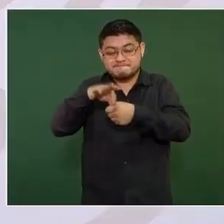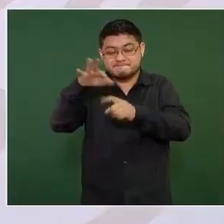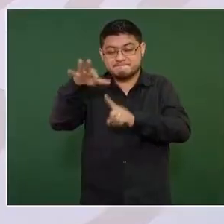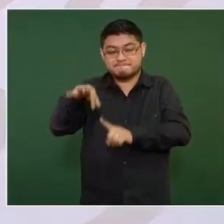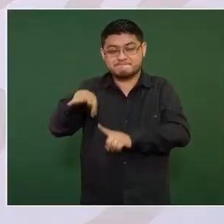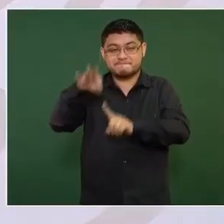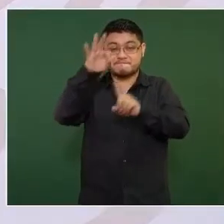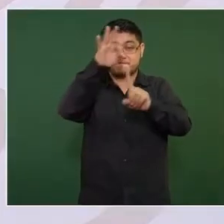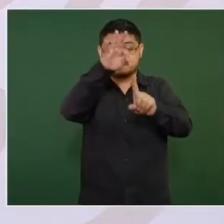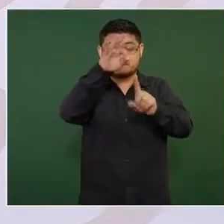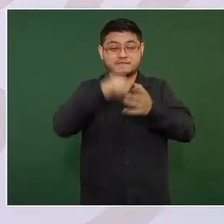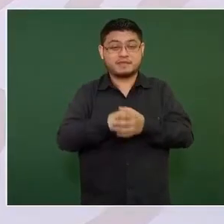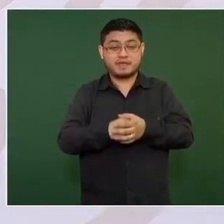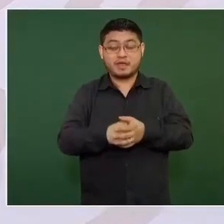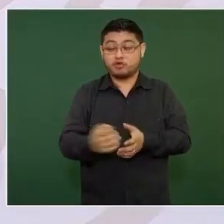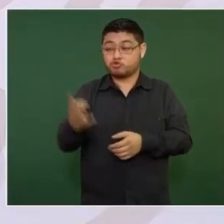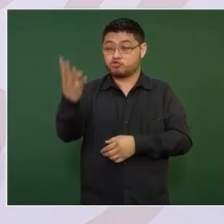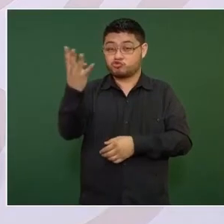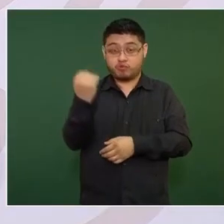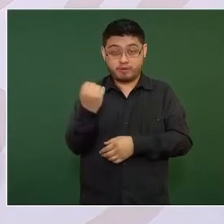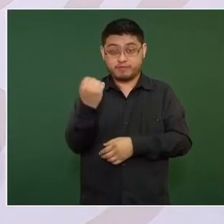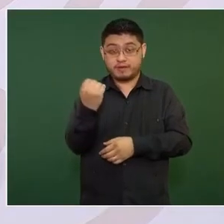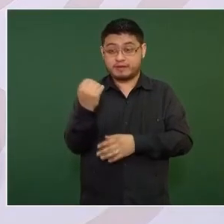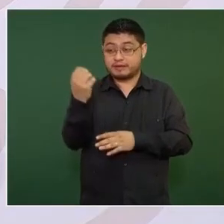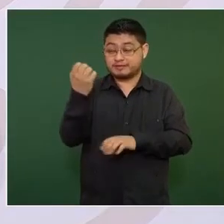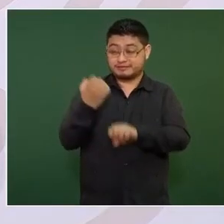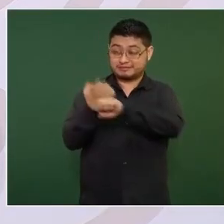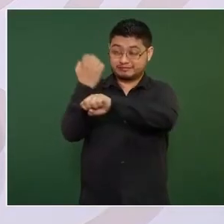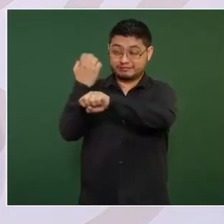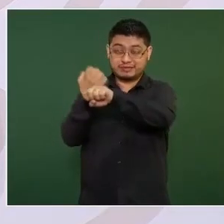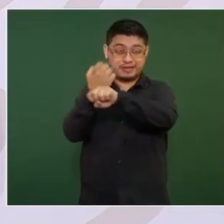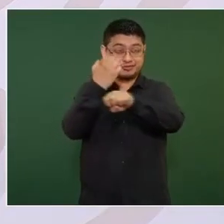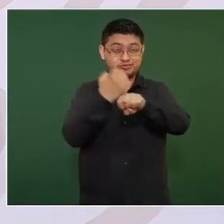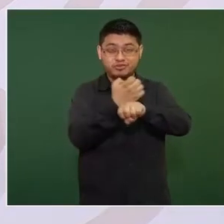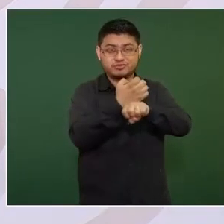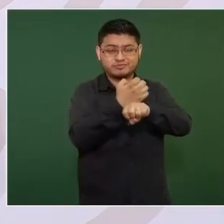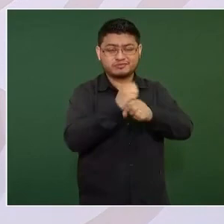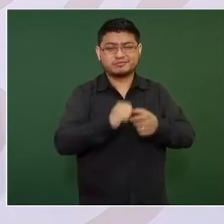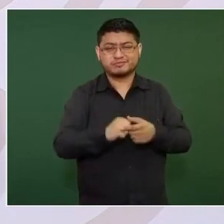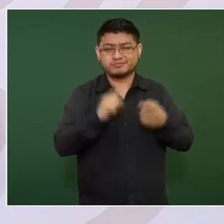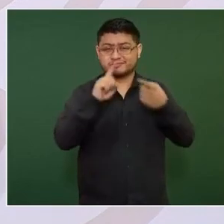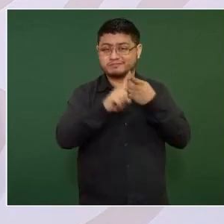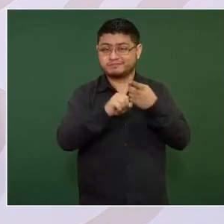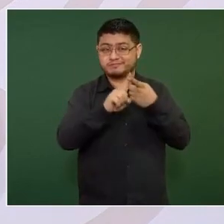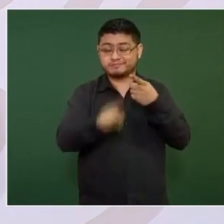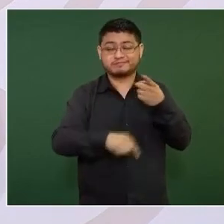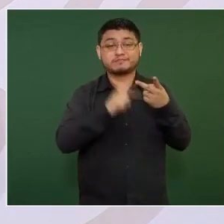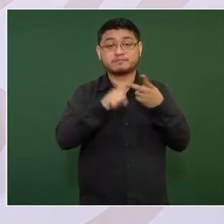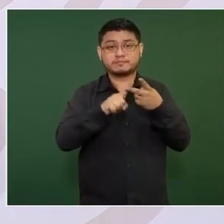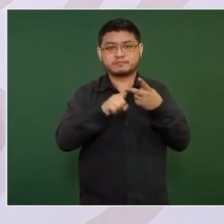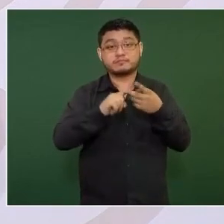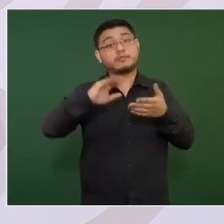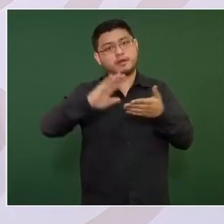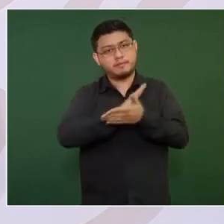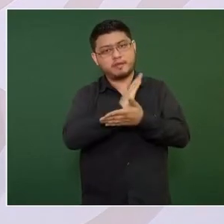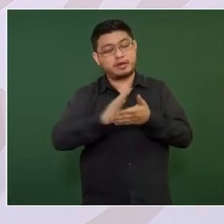Van a haber elecciones en 9 estados. Además, se va a renovar el Congreso,